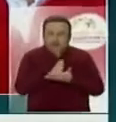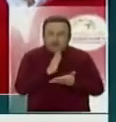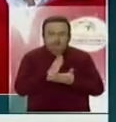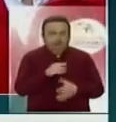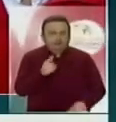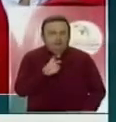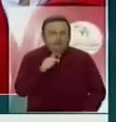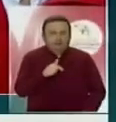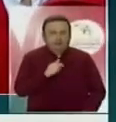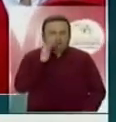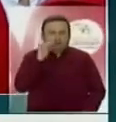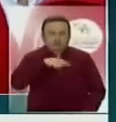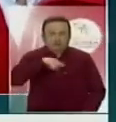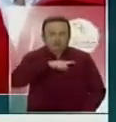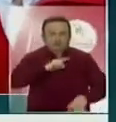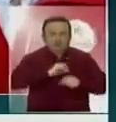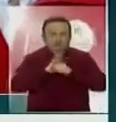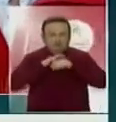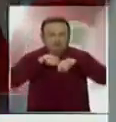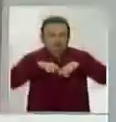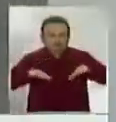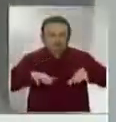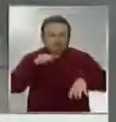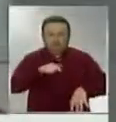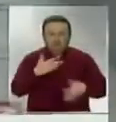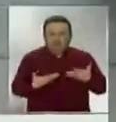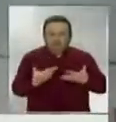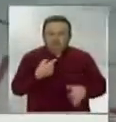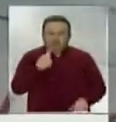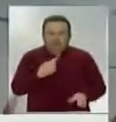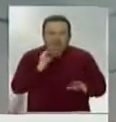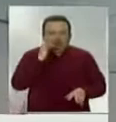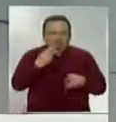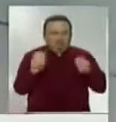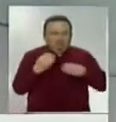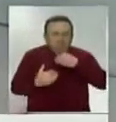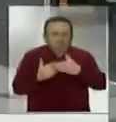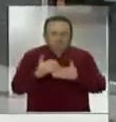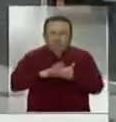decisivo sobre el destino de la pandemia en esta zona poniente.